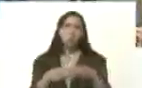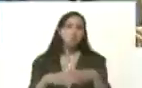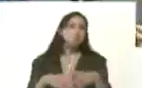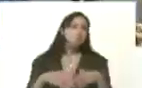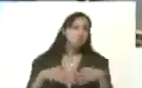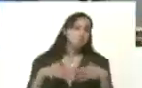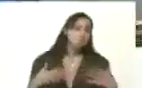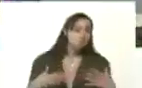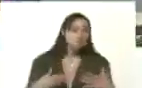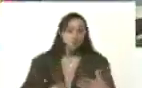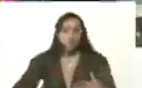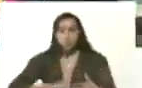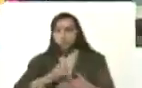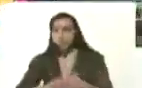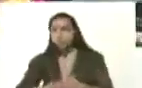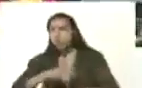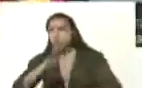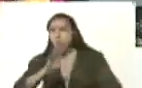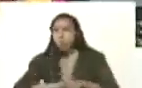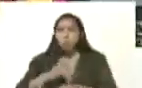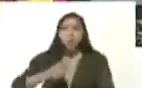los motores,